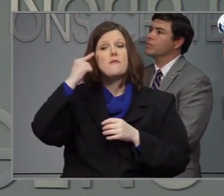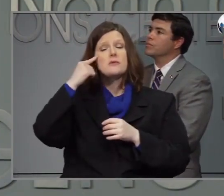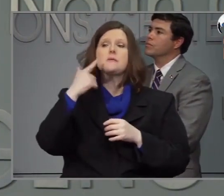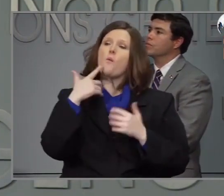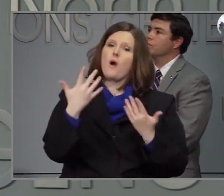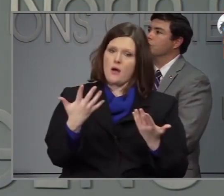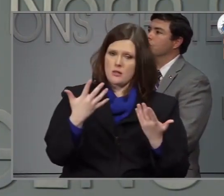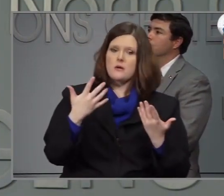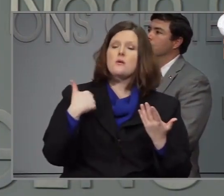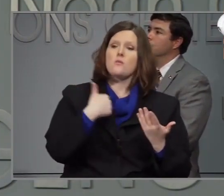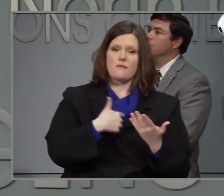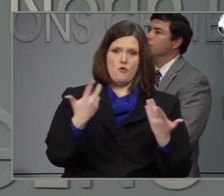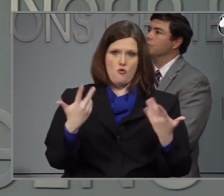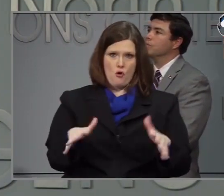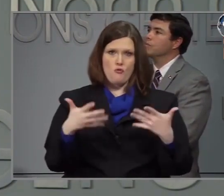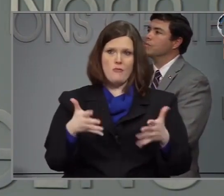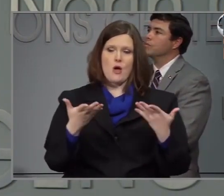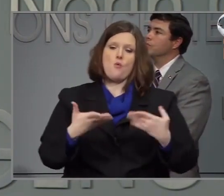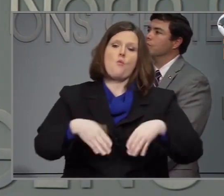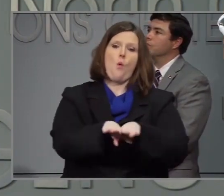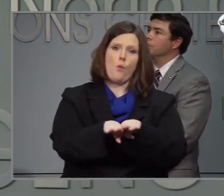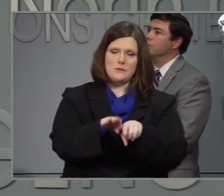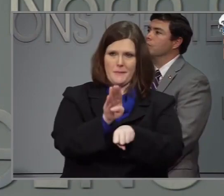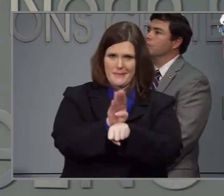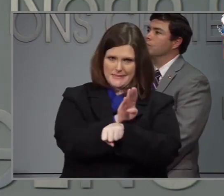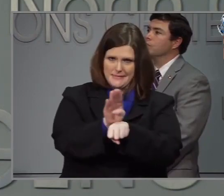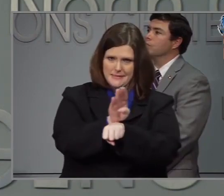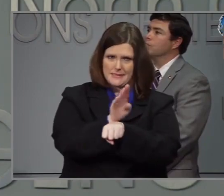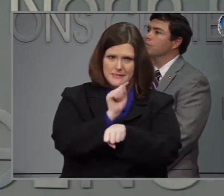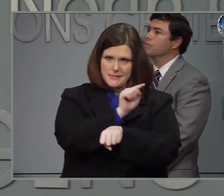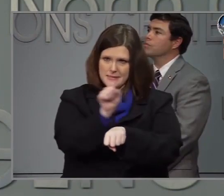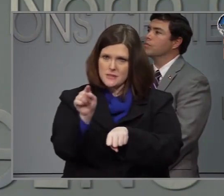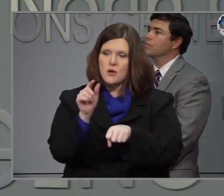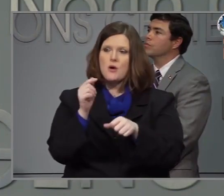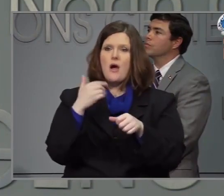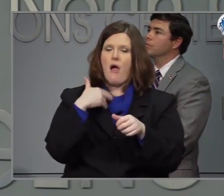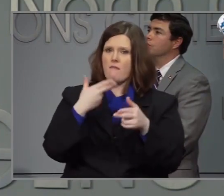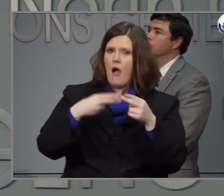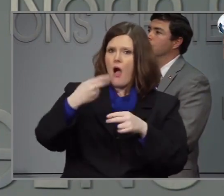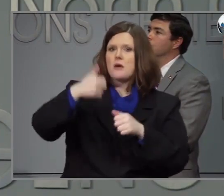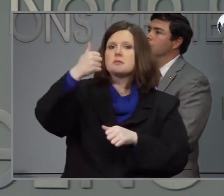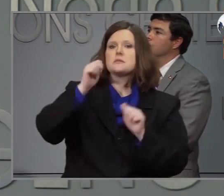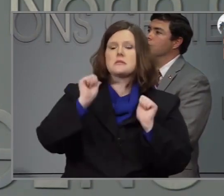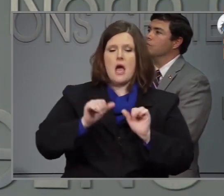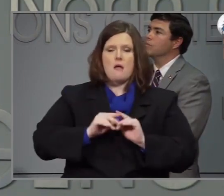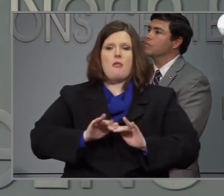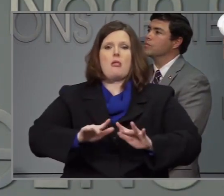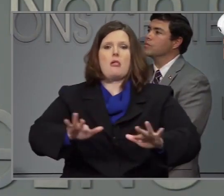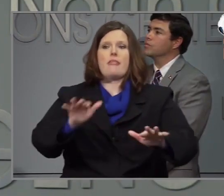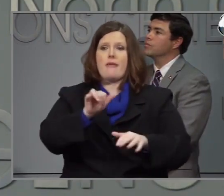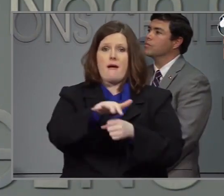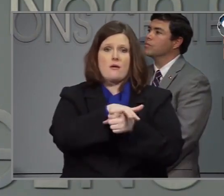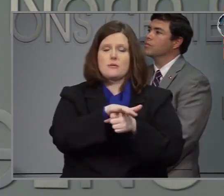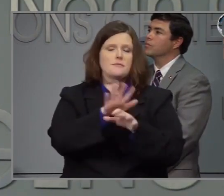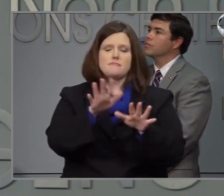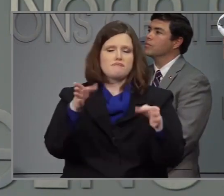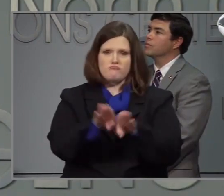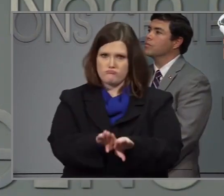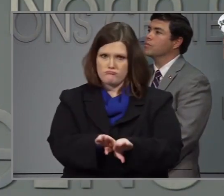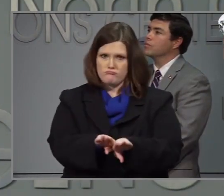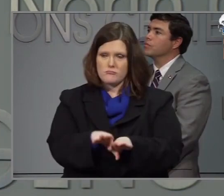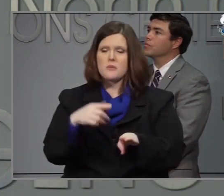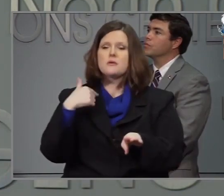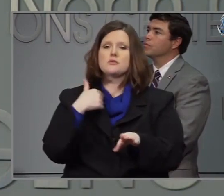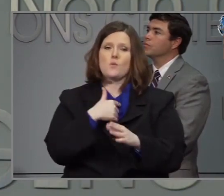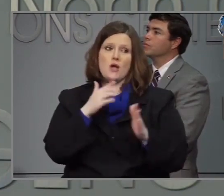algunos negocios y los que tienen más riesgo de transmitir el vídeo virus urgimos a las personas en